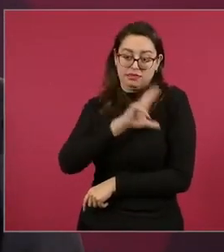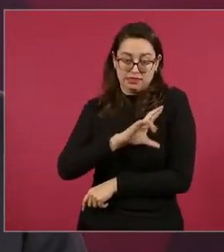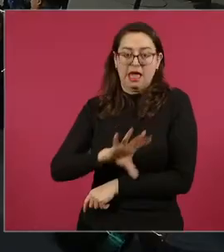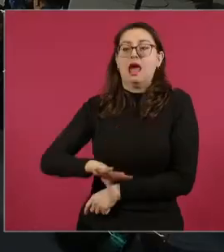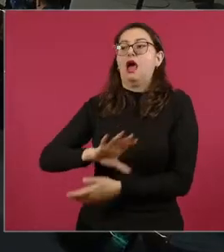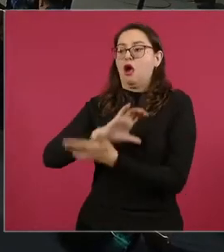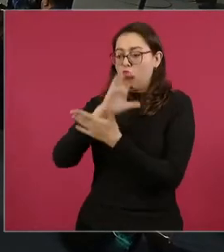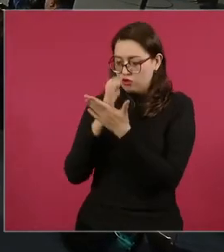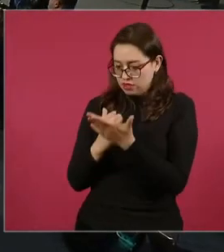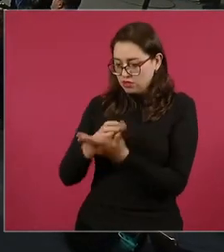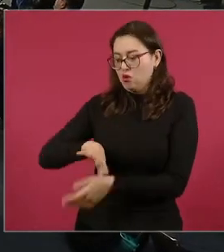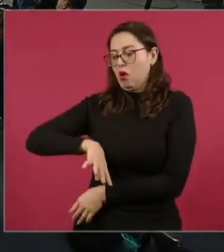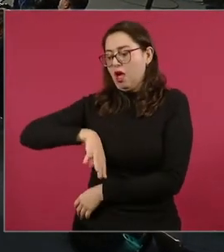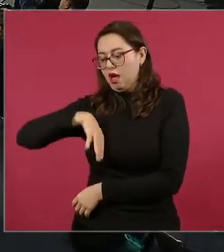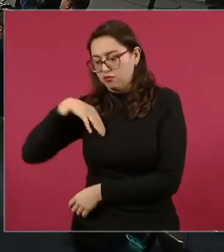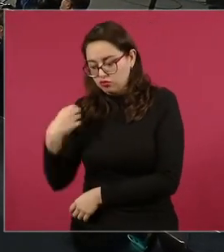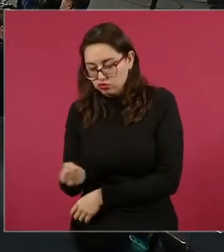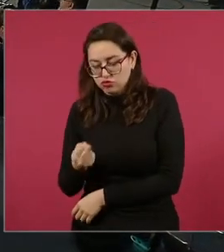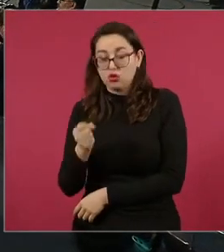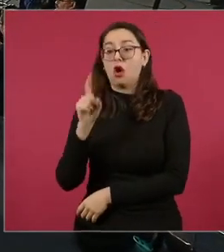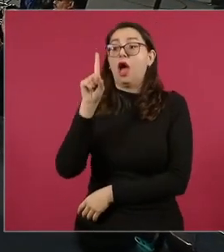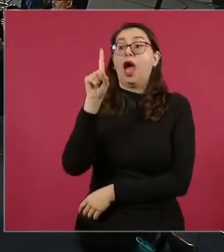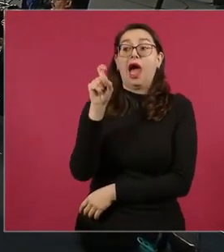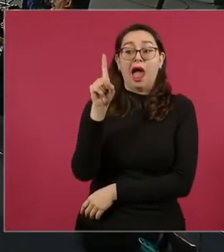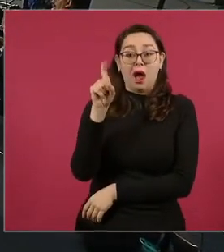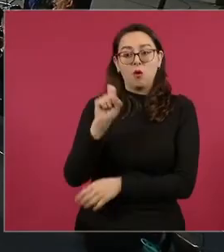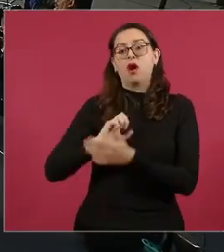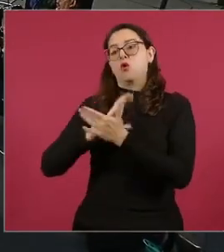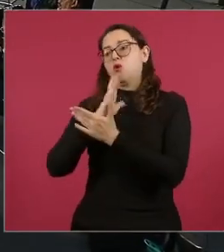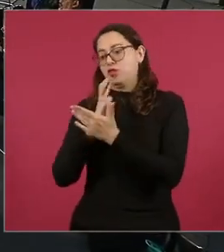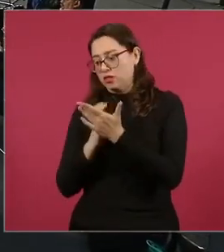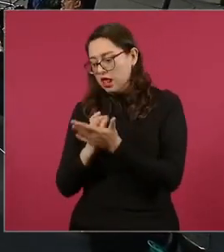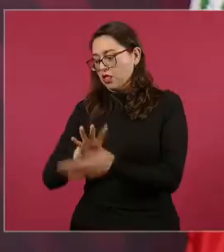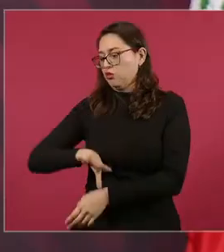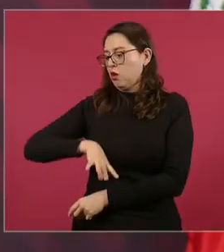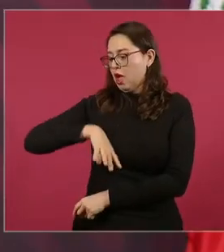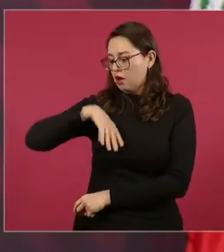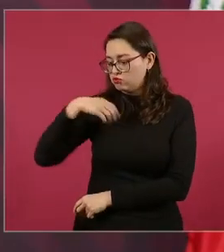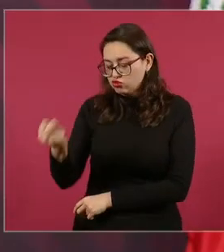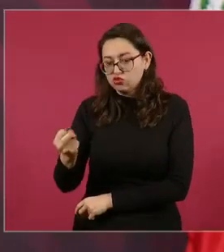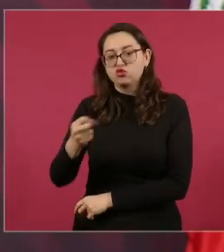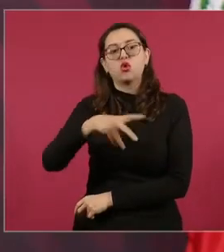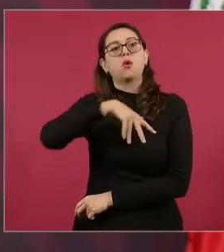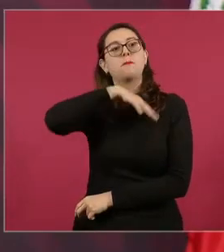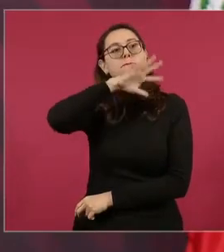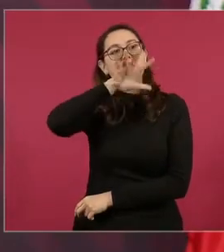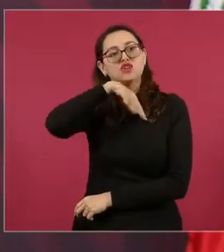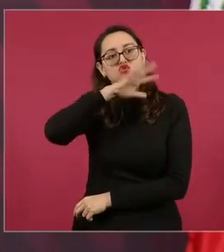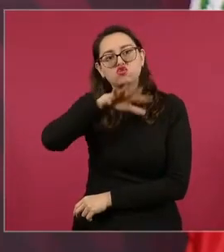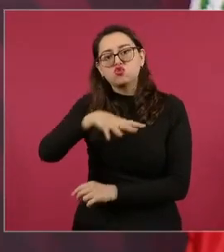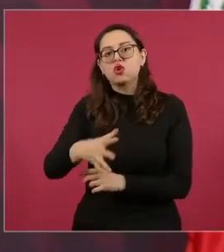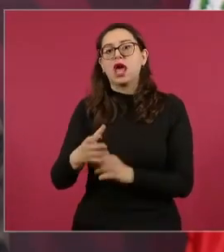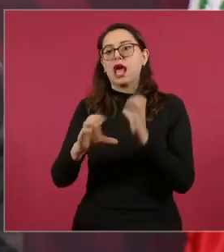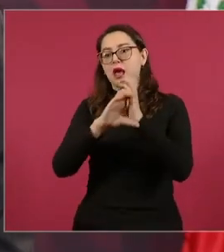agua. Los de agua, distribución de agua, de agua, de recolección de basura,